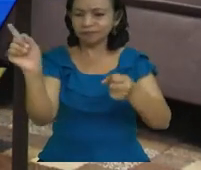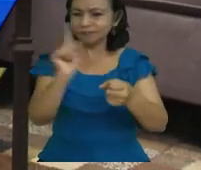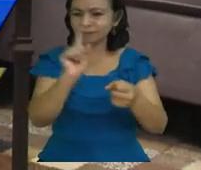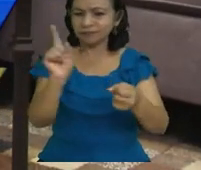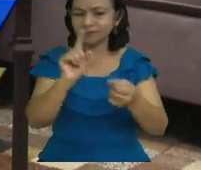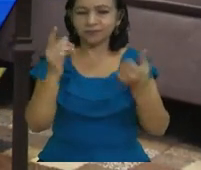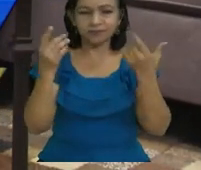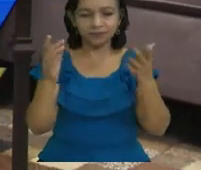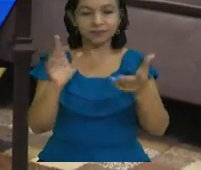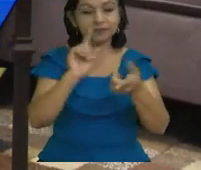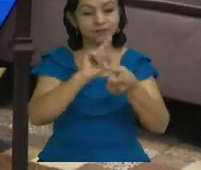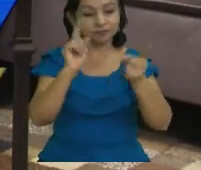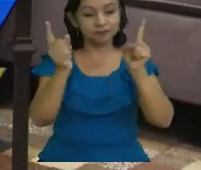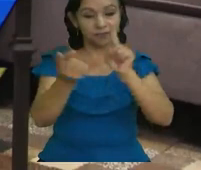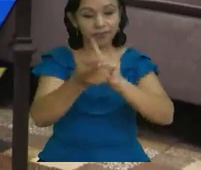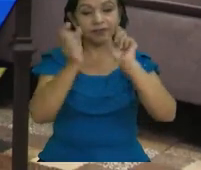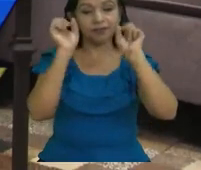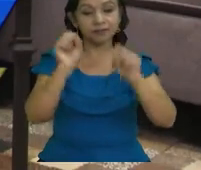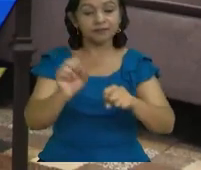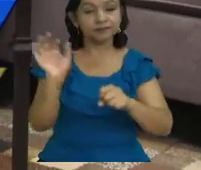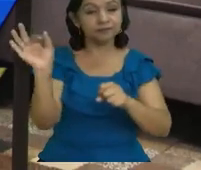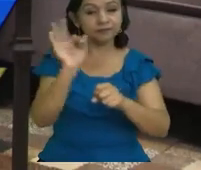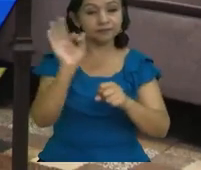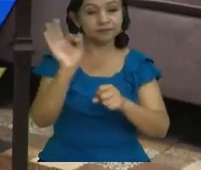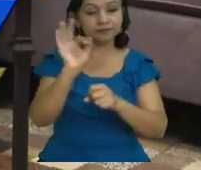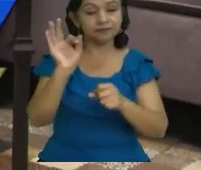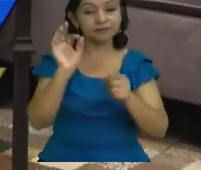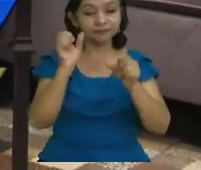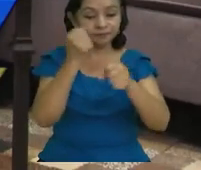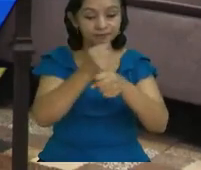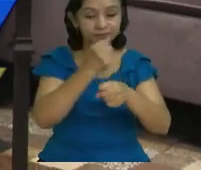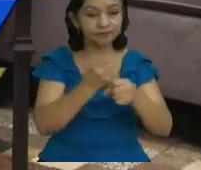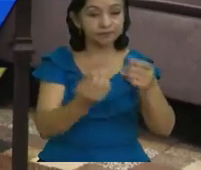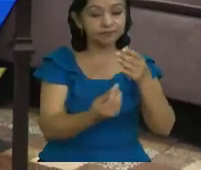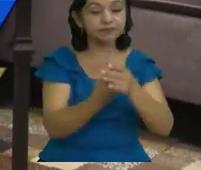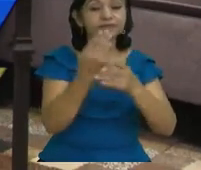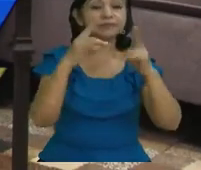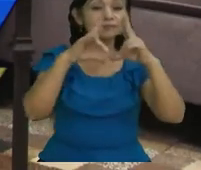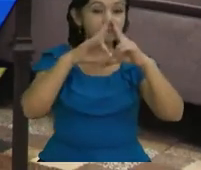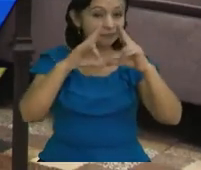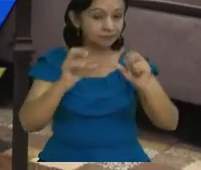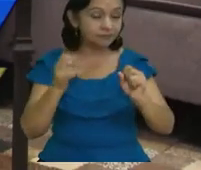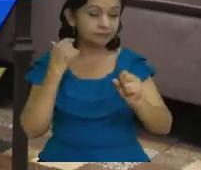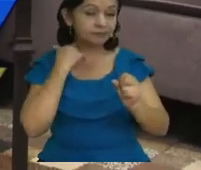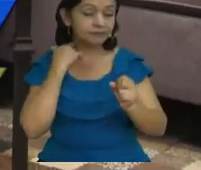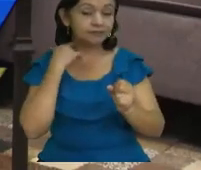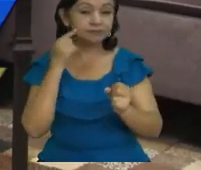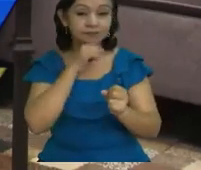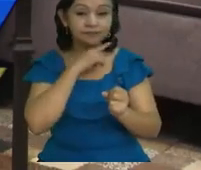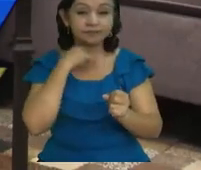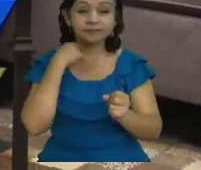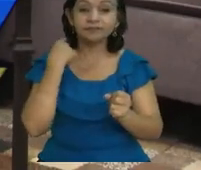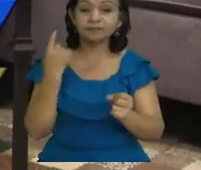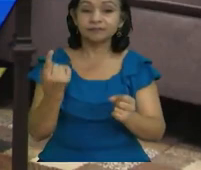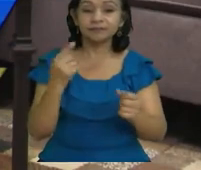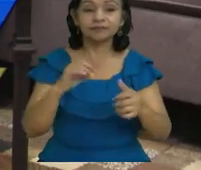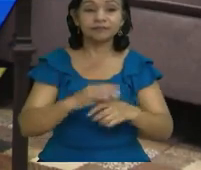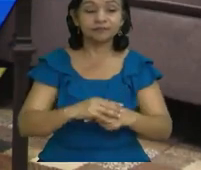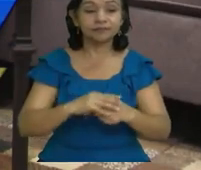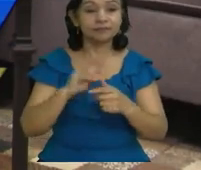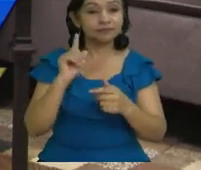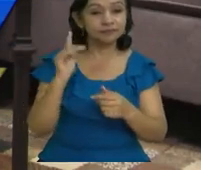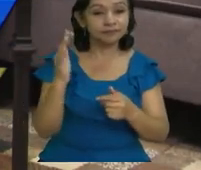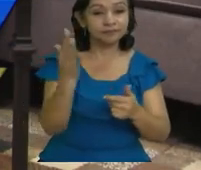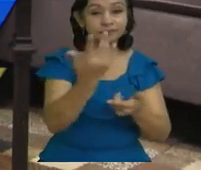definitivamente sí transformen los mecanismos y medios de producción de nuestro país, apegados siempre a la realidad, ¿no, Linda? Y a partir de todo